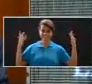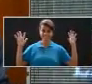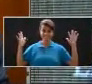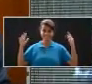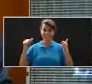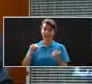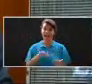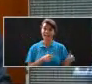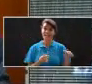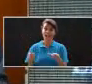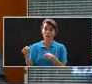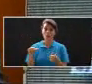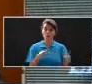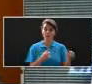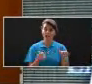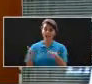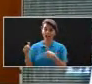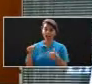Aleluya.